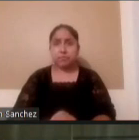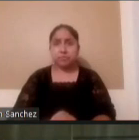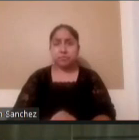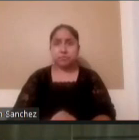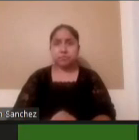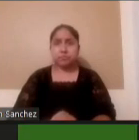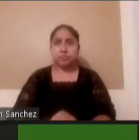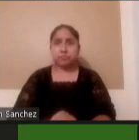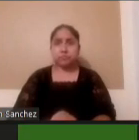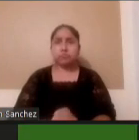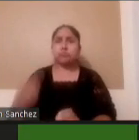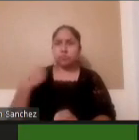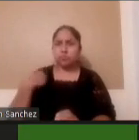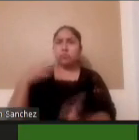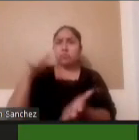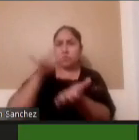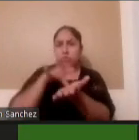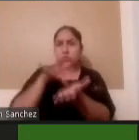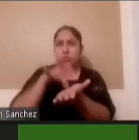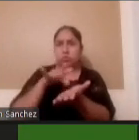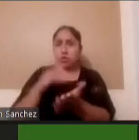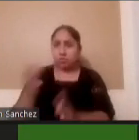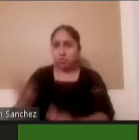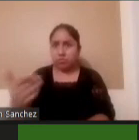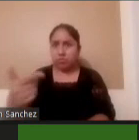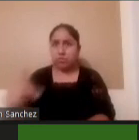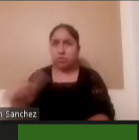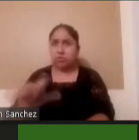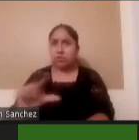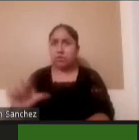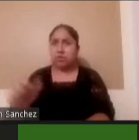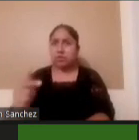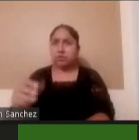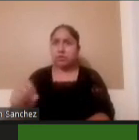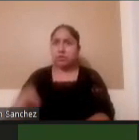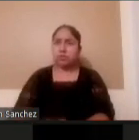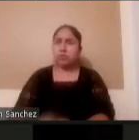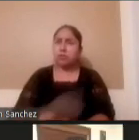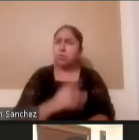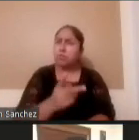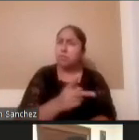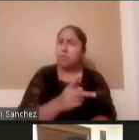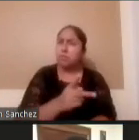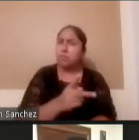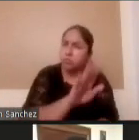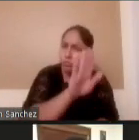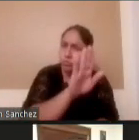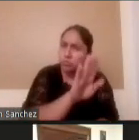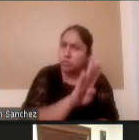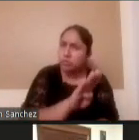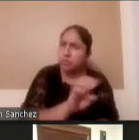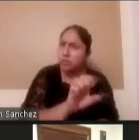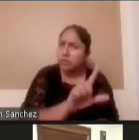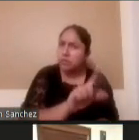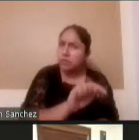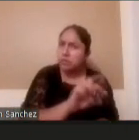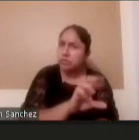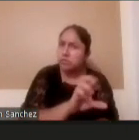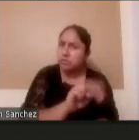Segundo lo propuesto por el regidor Gallegos. Regidora Beltrán, ¿está levantando la mano? Adelante, regidora, la